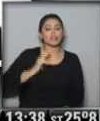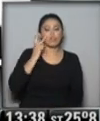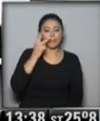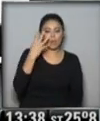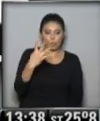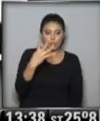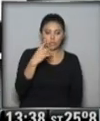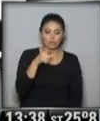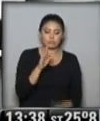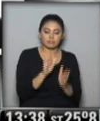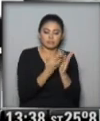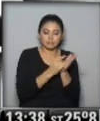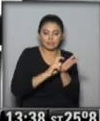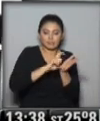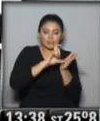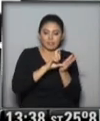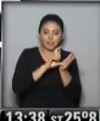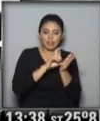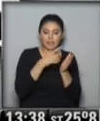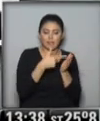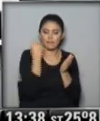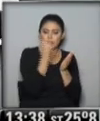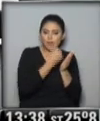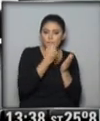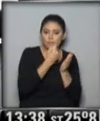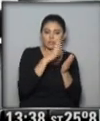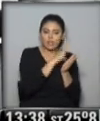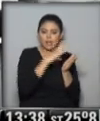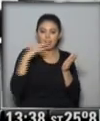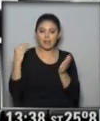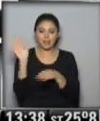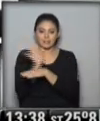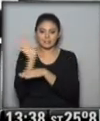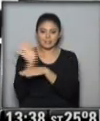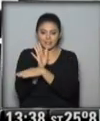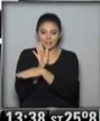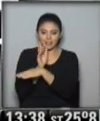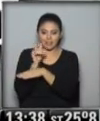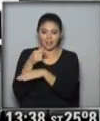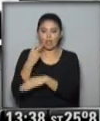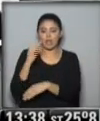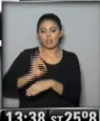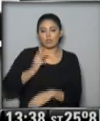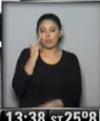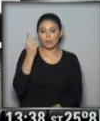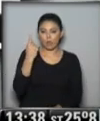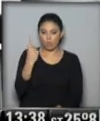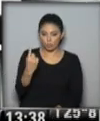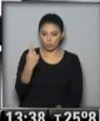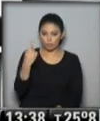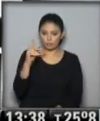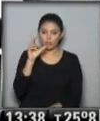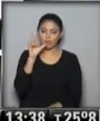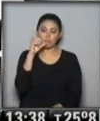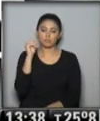más famosa la pianista fue llevada al cine por mike mikael gene que en el 2001 con el protagonismo de